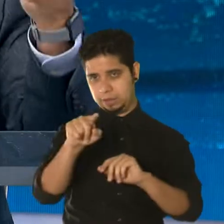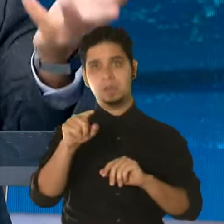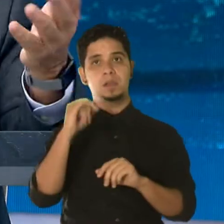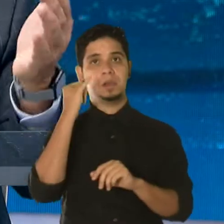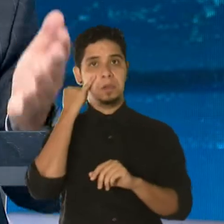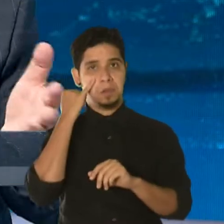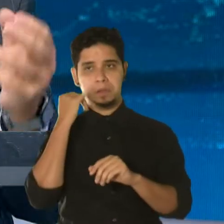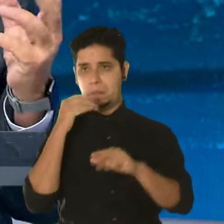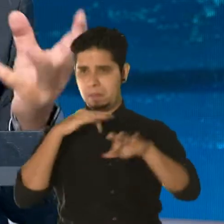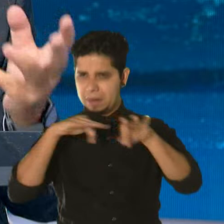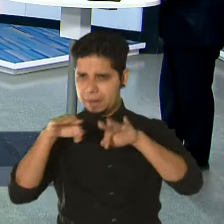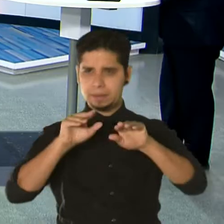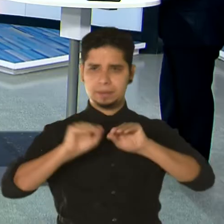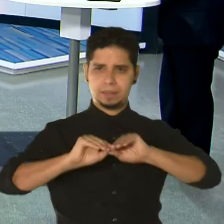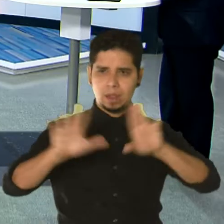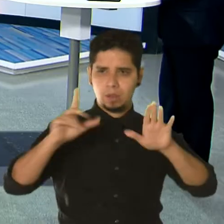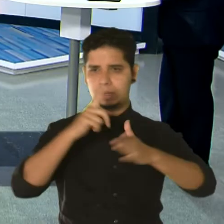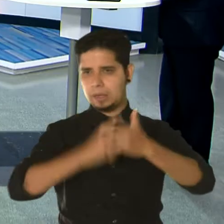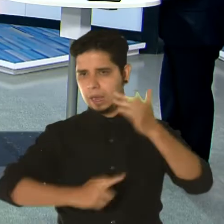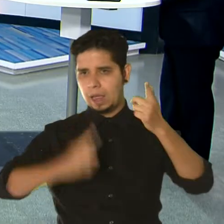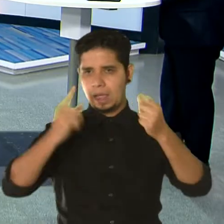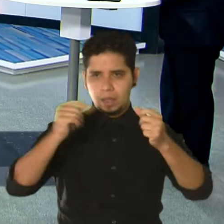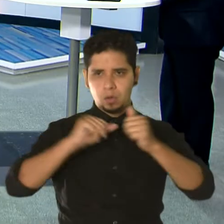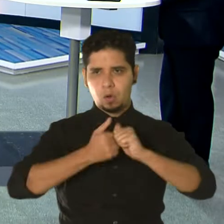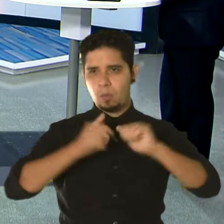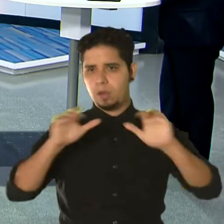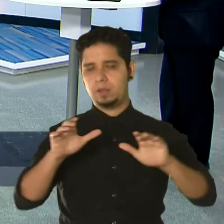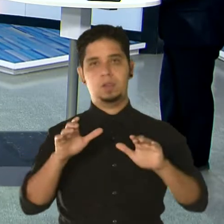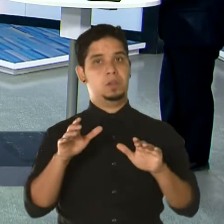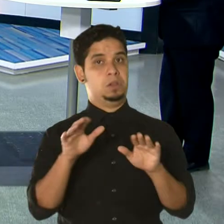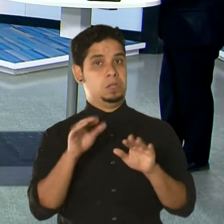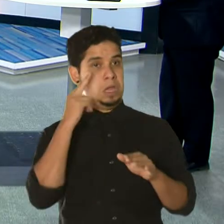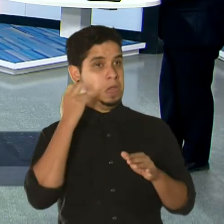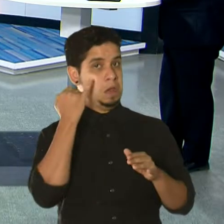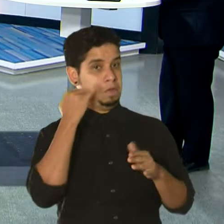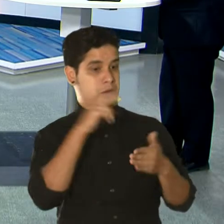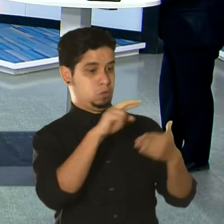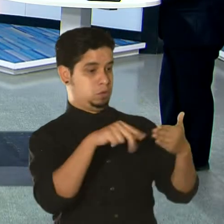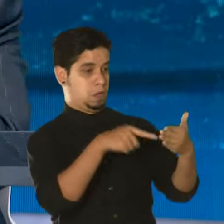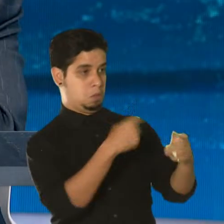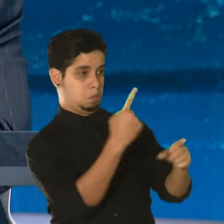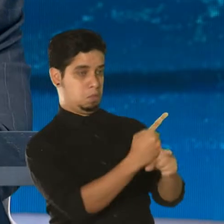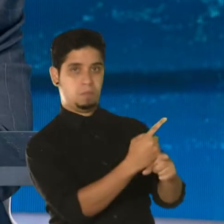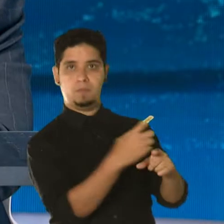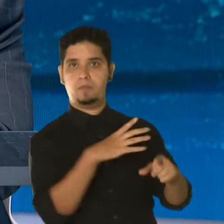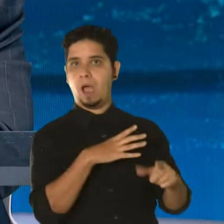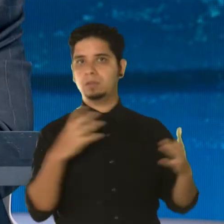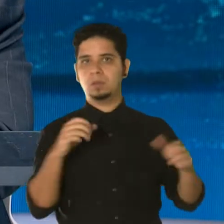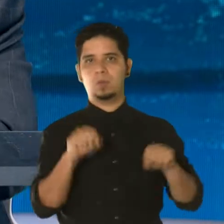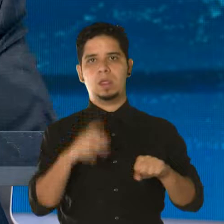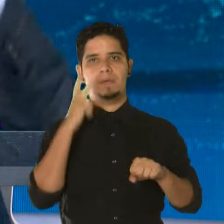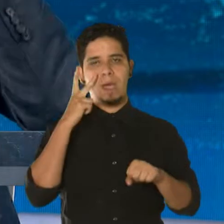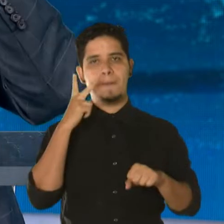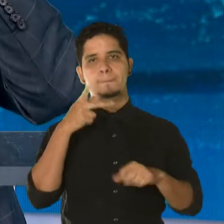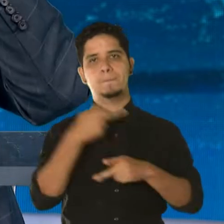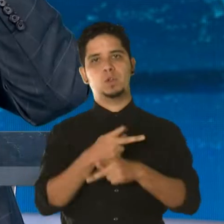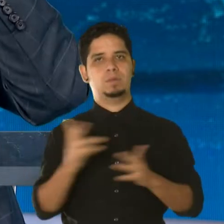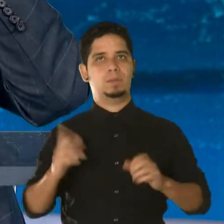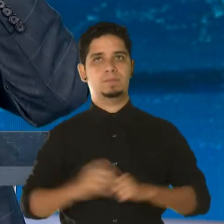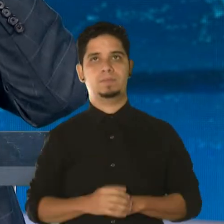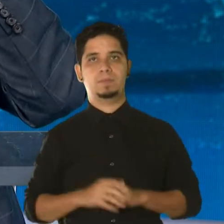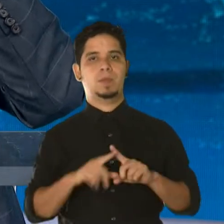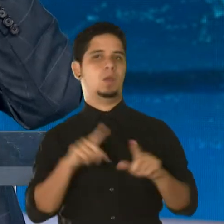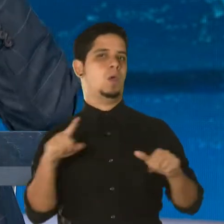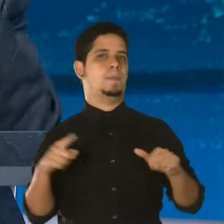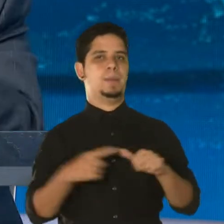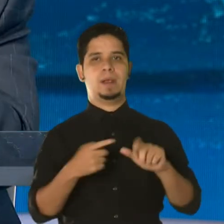el resultado, no importa cómo lo hiciste ni dónde estaba, entonces la productividad se puede medir. Pero el primer